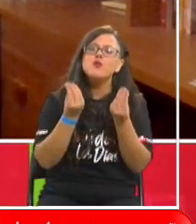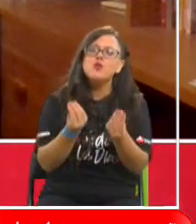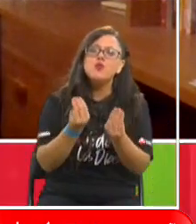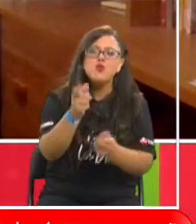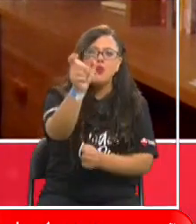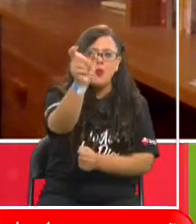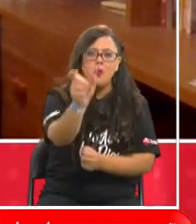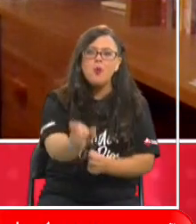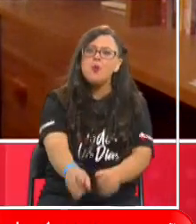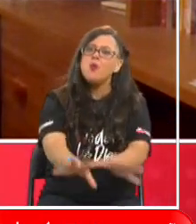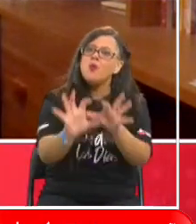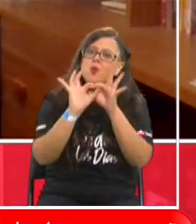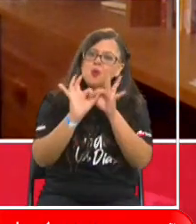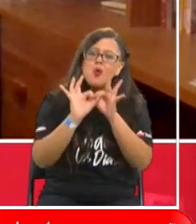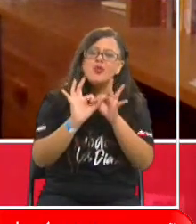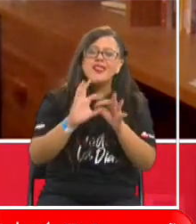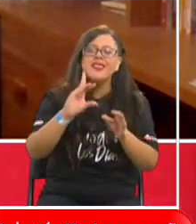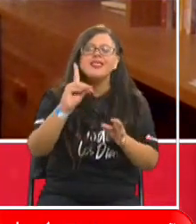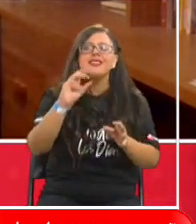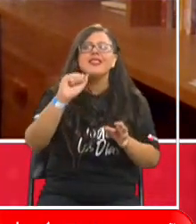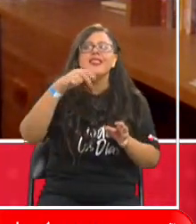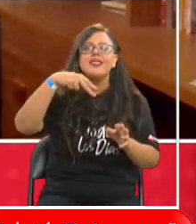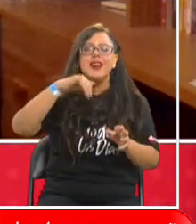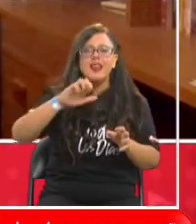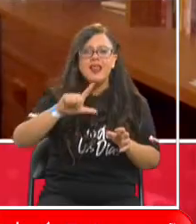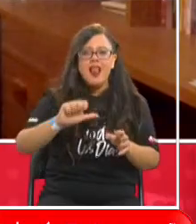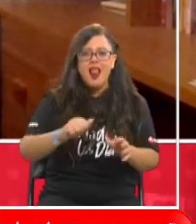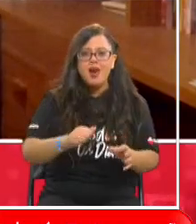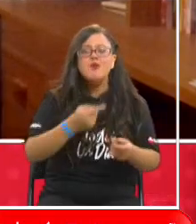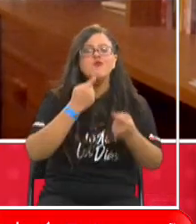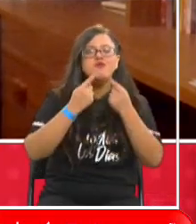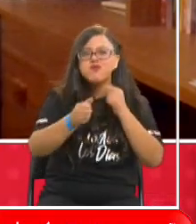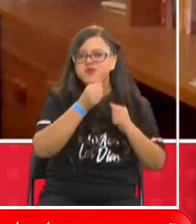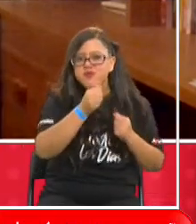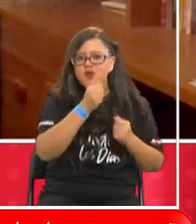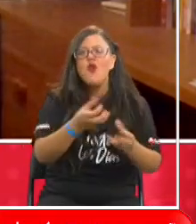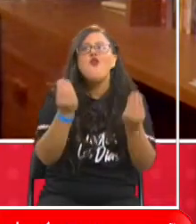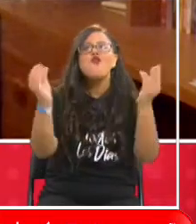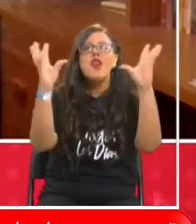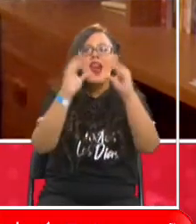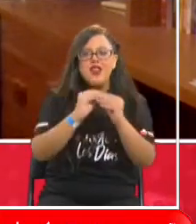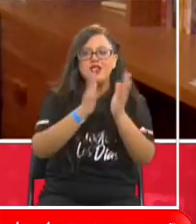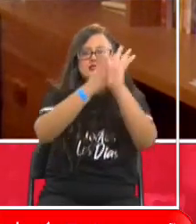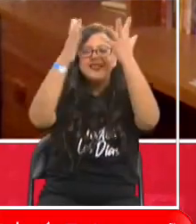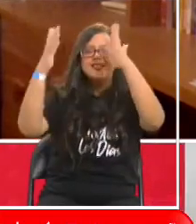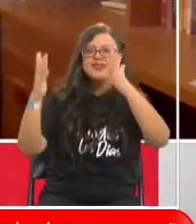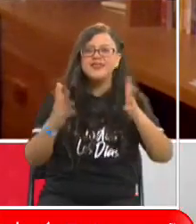Muchas gracias, Daniela García, por esta entrevista. Muy buenas noches. Gracias.